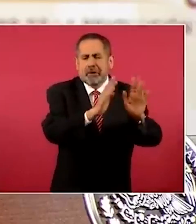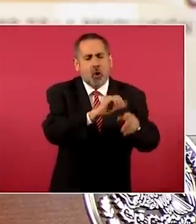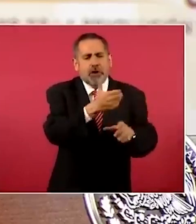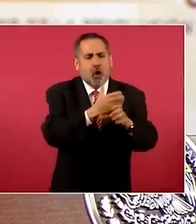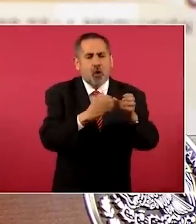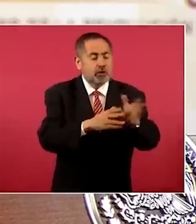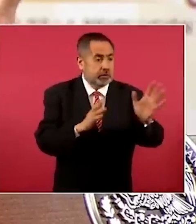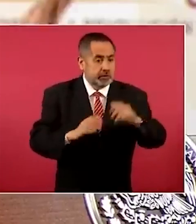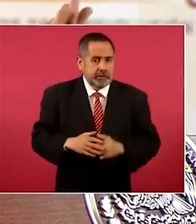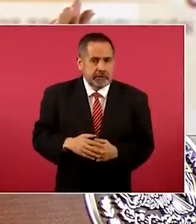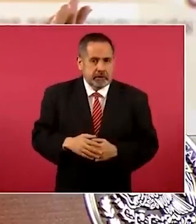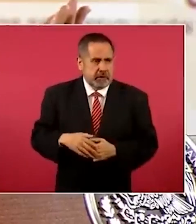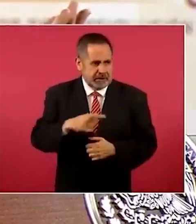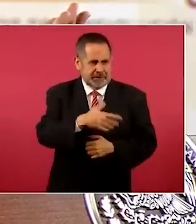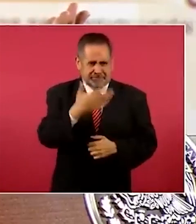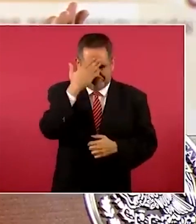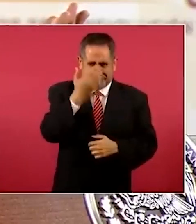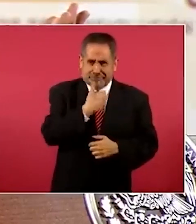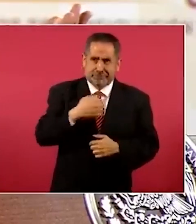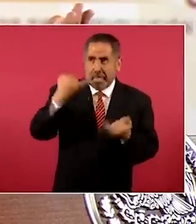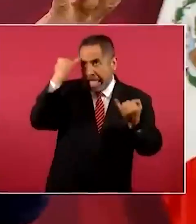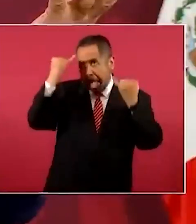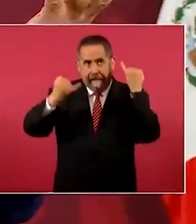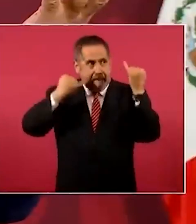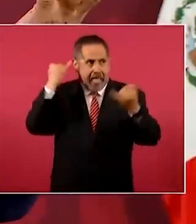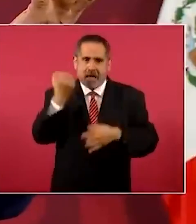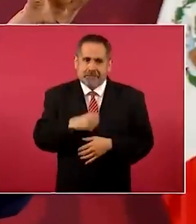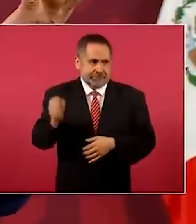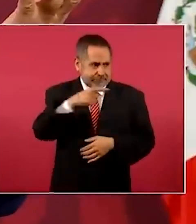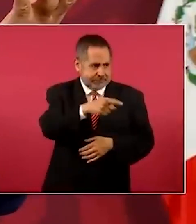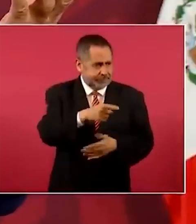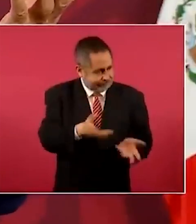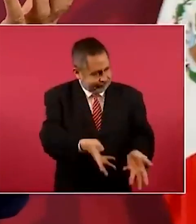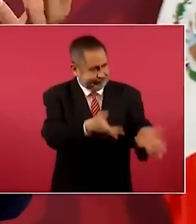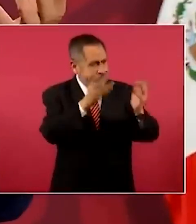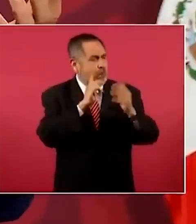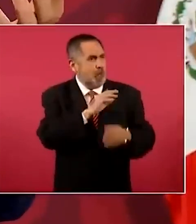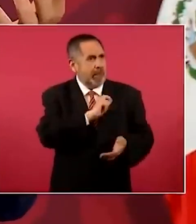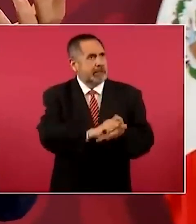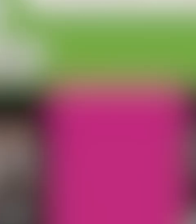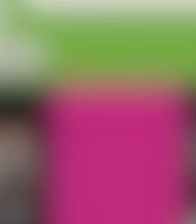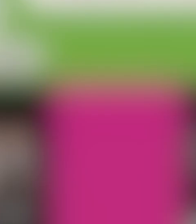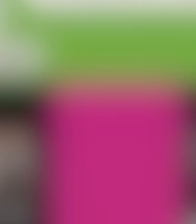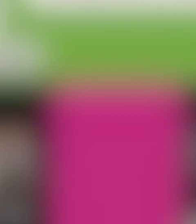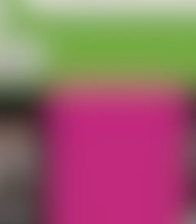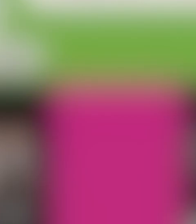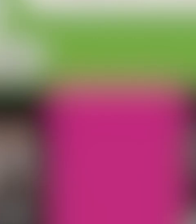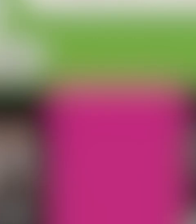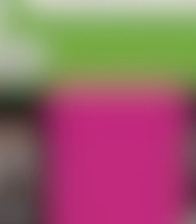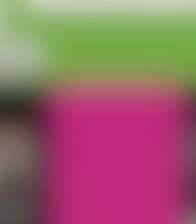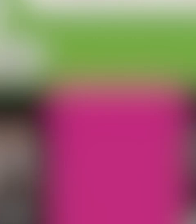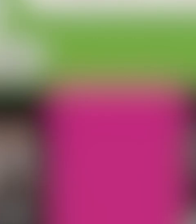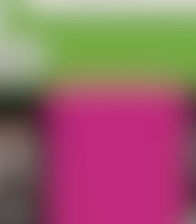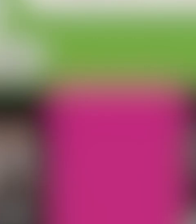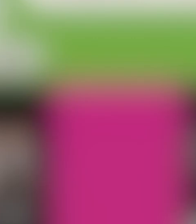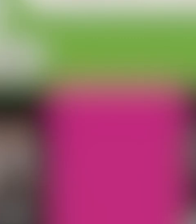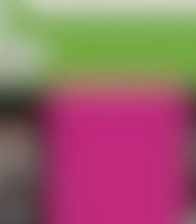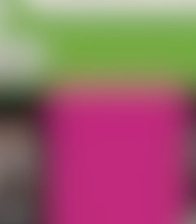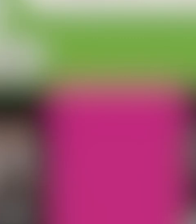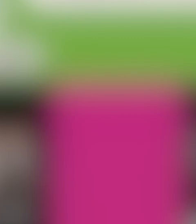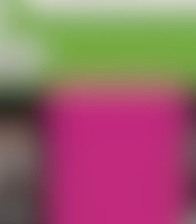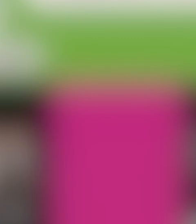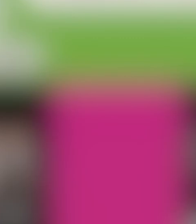el presidente Andrés Manuel López Obrador cumple 69 años de edad el domingo 13 de noviembre por lo que su simpatizantes